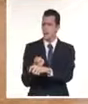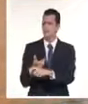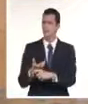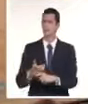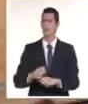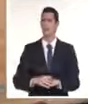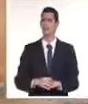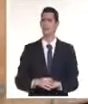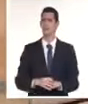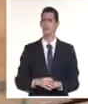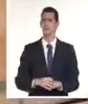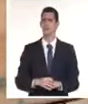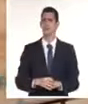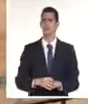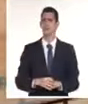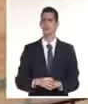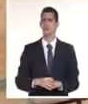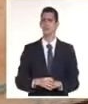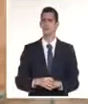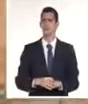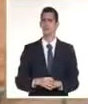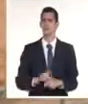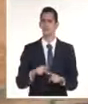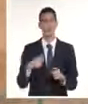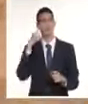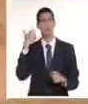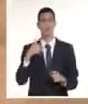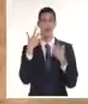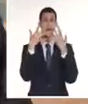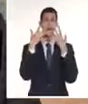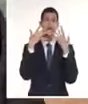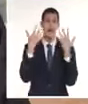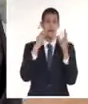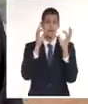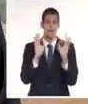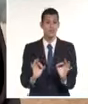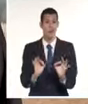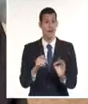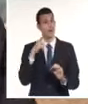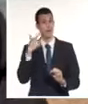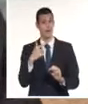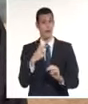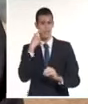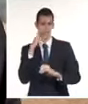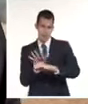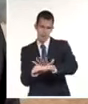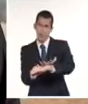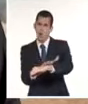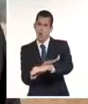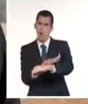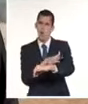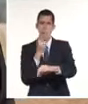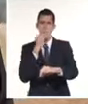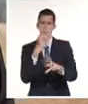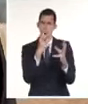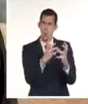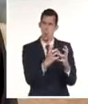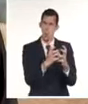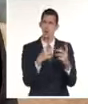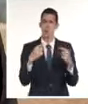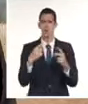uno que tenemos que fenotípicamente es más oscuro. Trataremos de ubicarlo. Nos han dicho que está vivo, o sea, lo dijo el artista, que tiene con él hay que hacer un